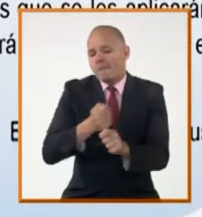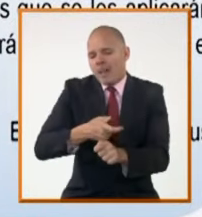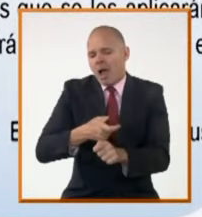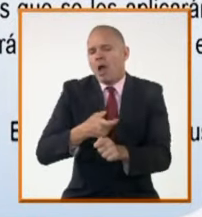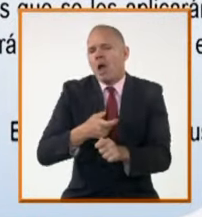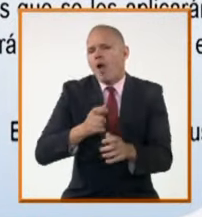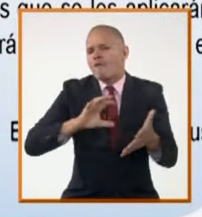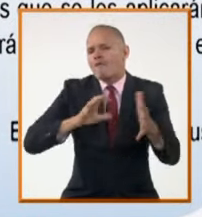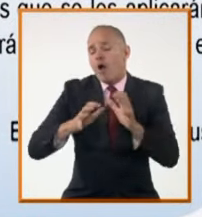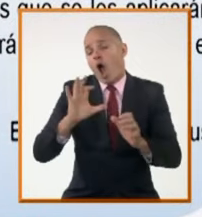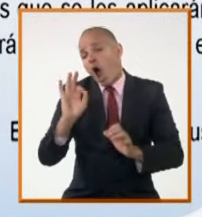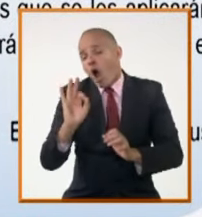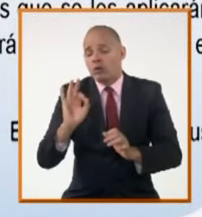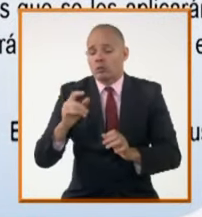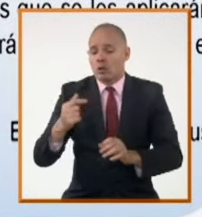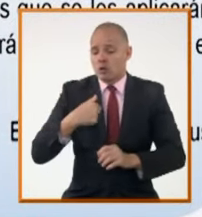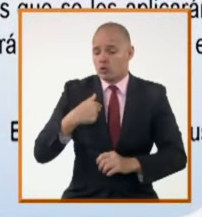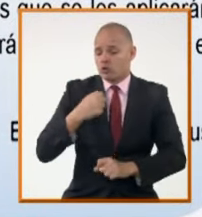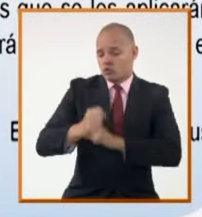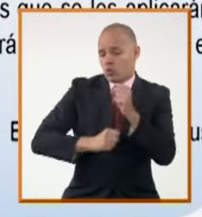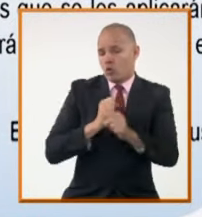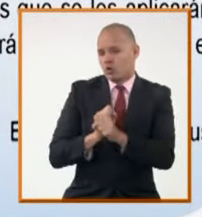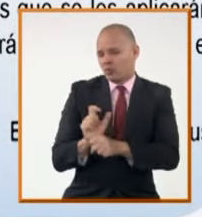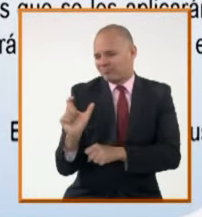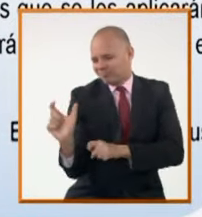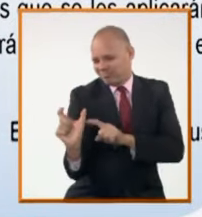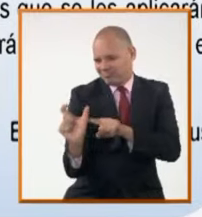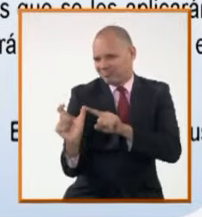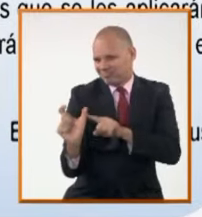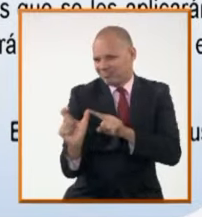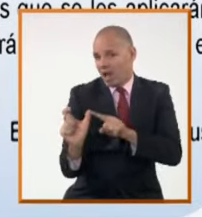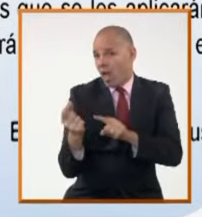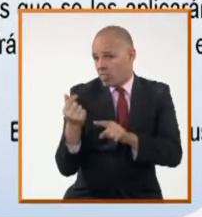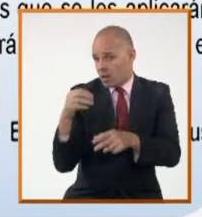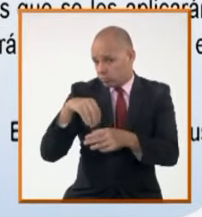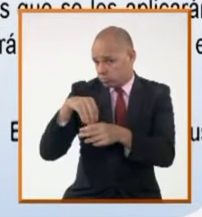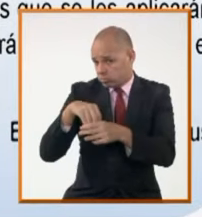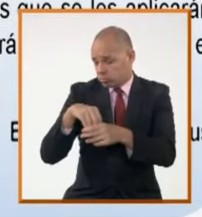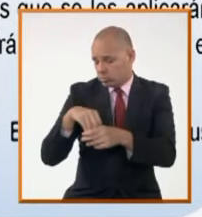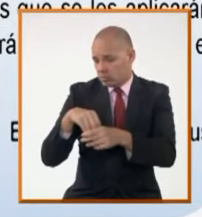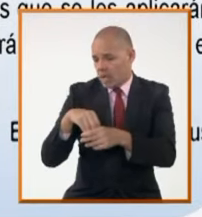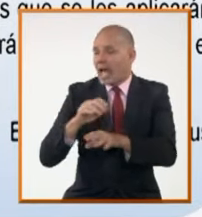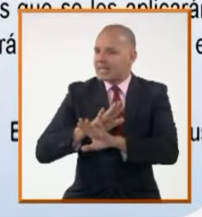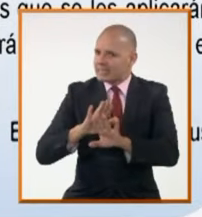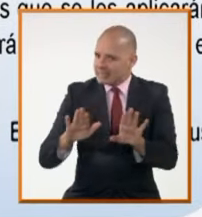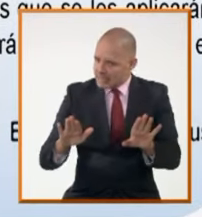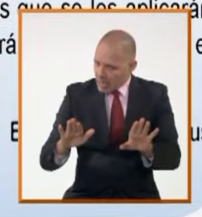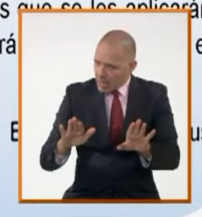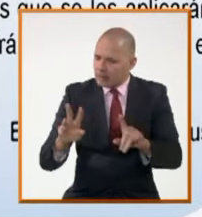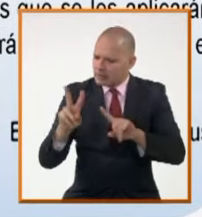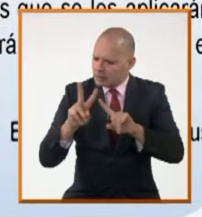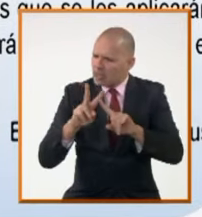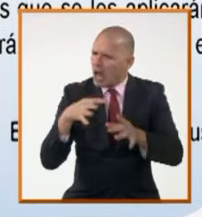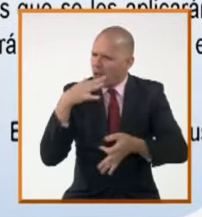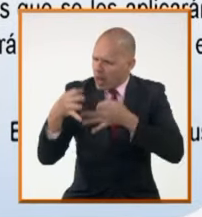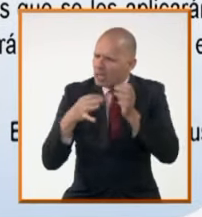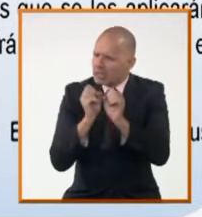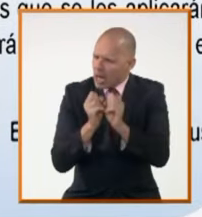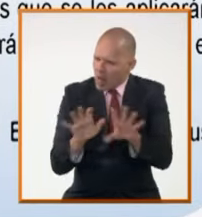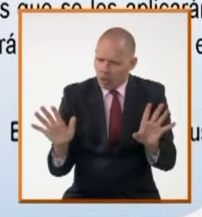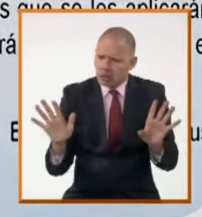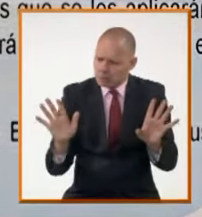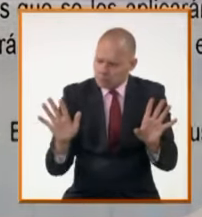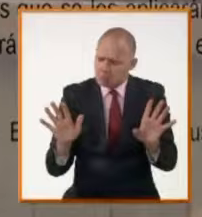nuevas tarjetas en divisa, las que también se aplicarán incentivos, eso se ha explicado por la televisión, que